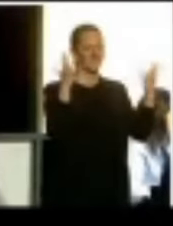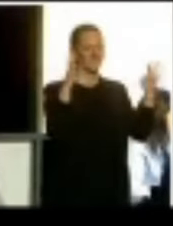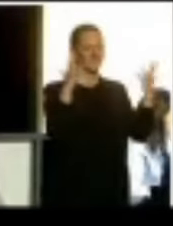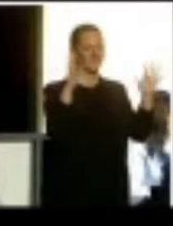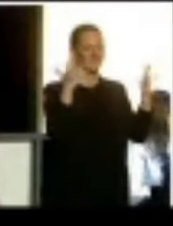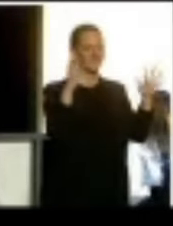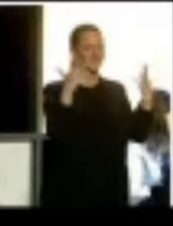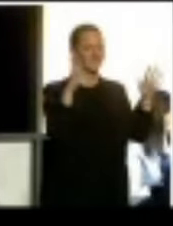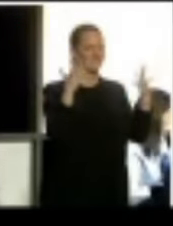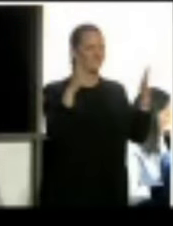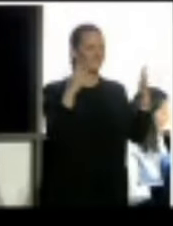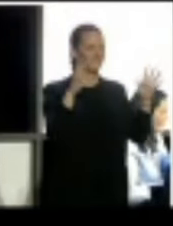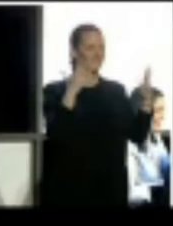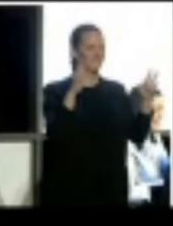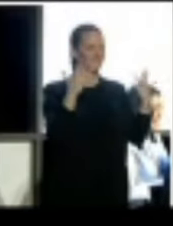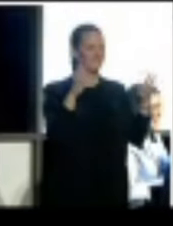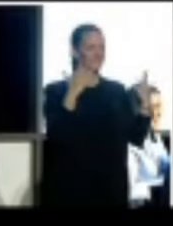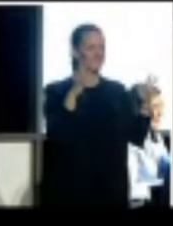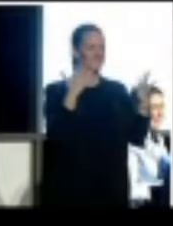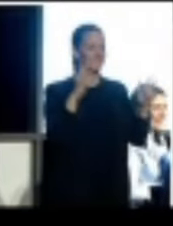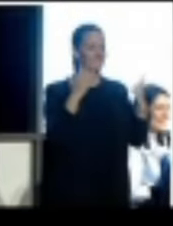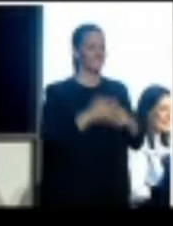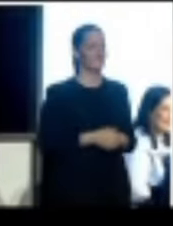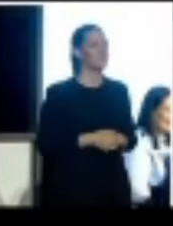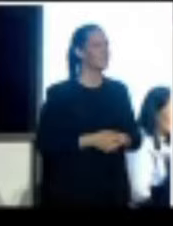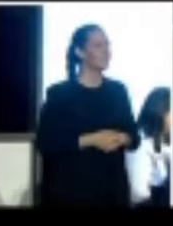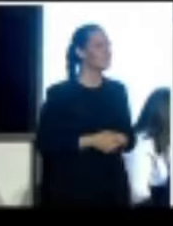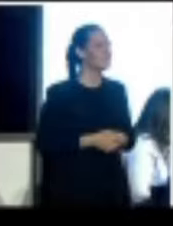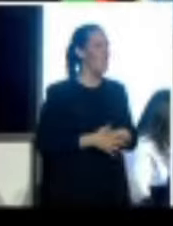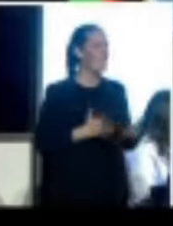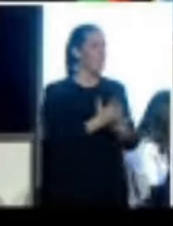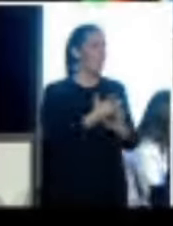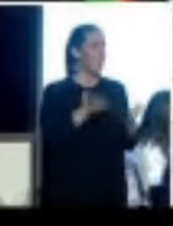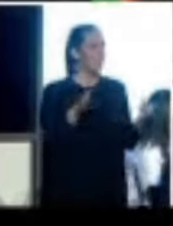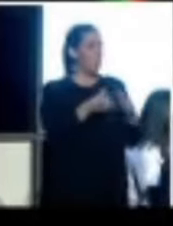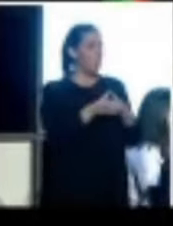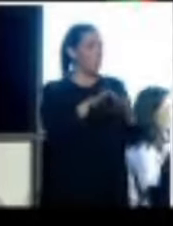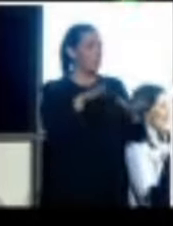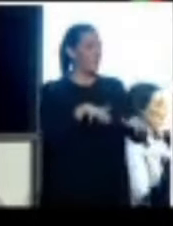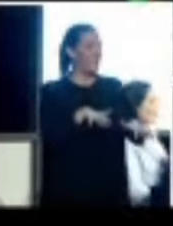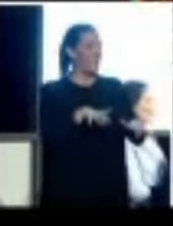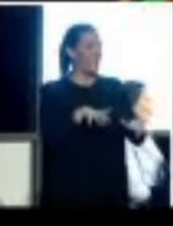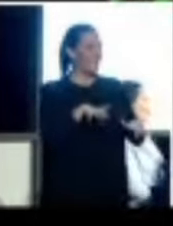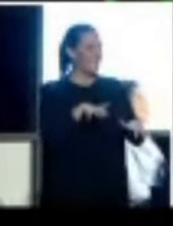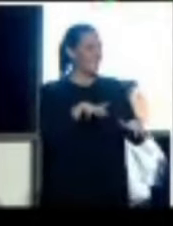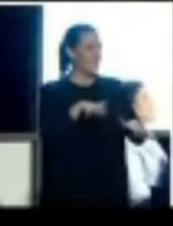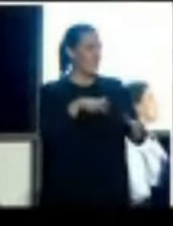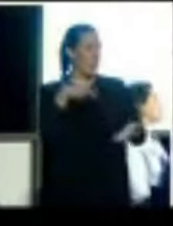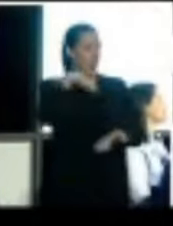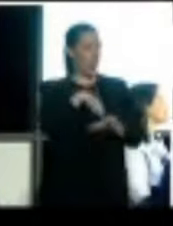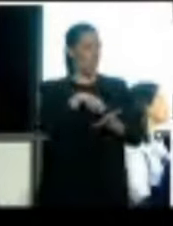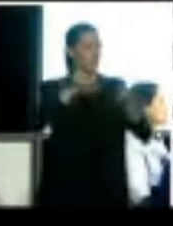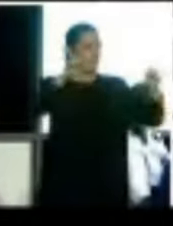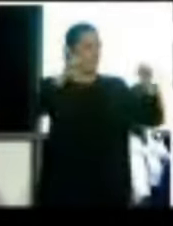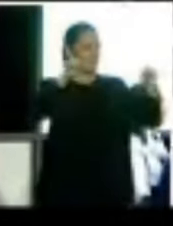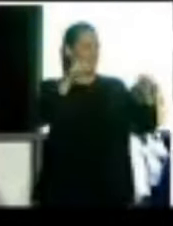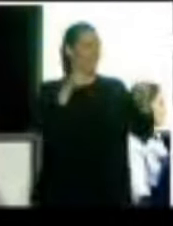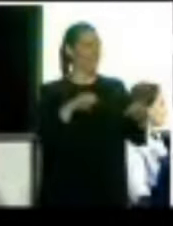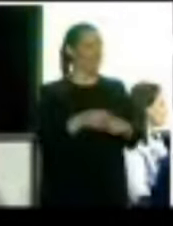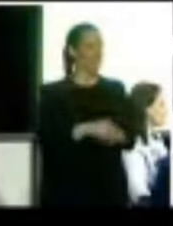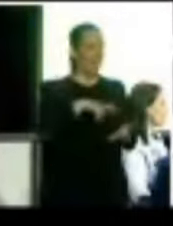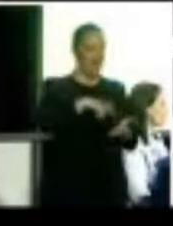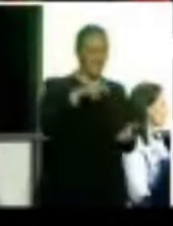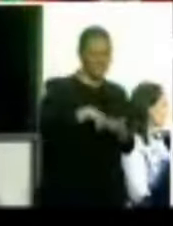Un aplauso de nuevo, Castilla y León, que se levanta, que patalea, que baila, que